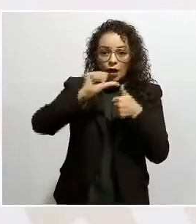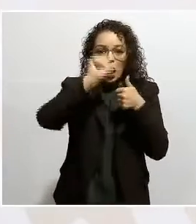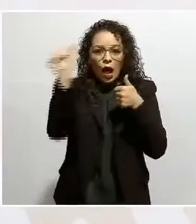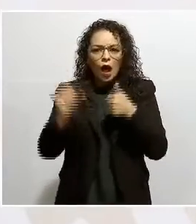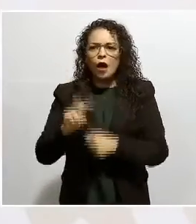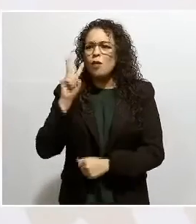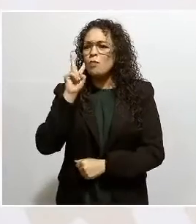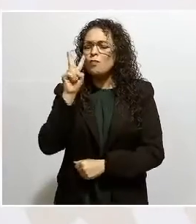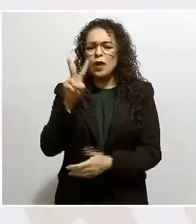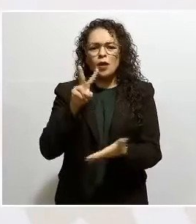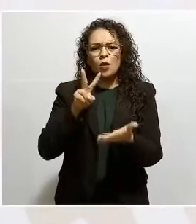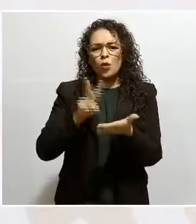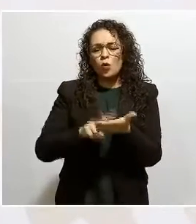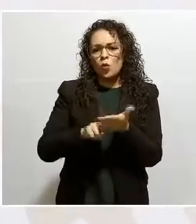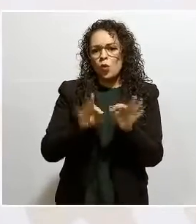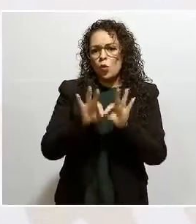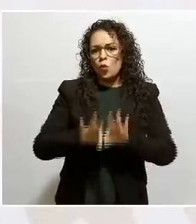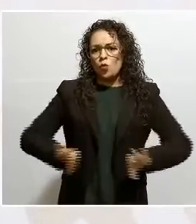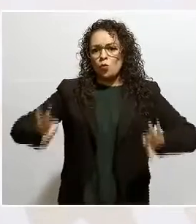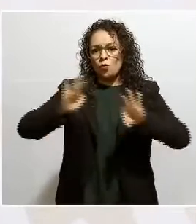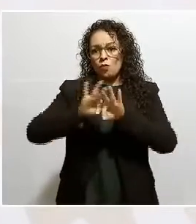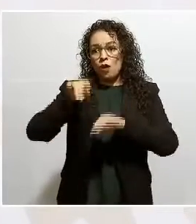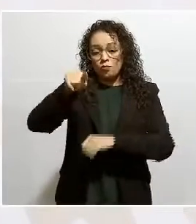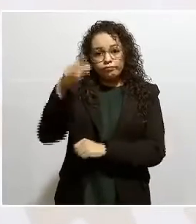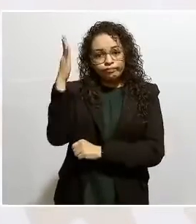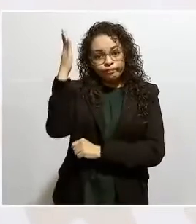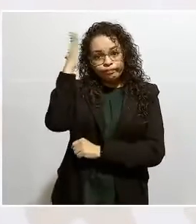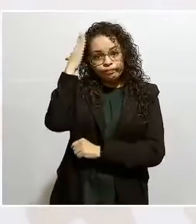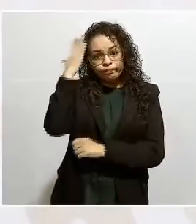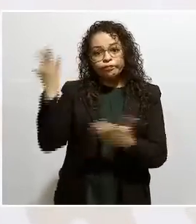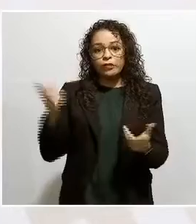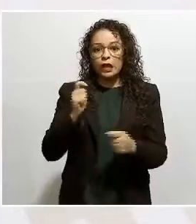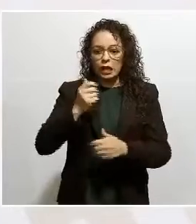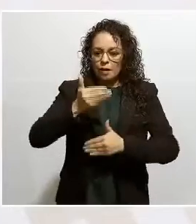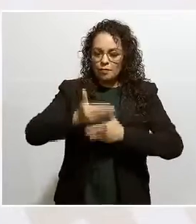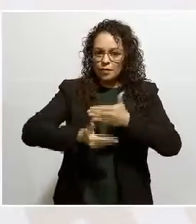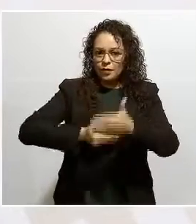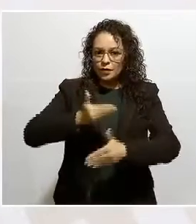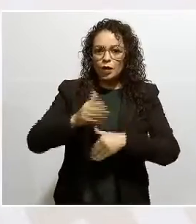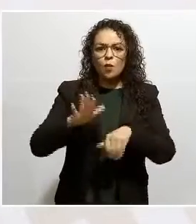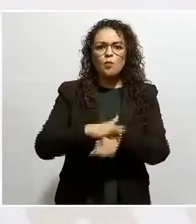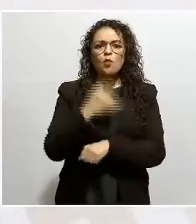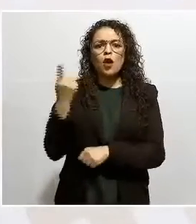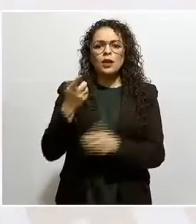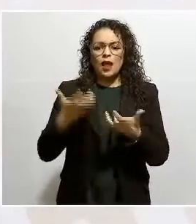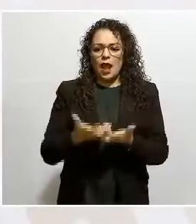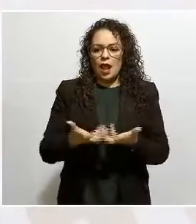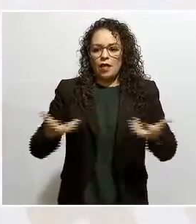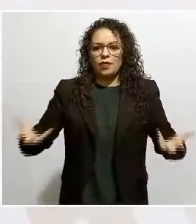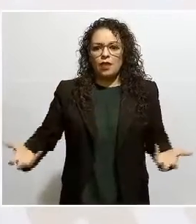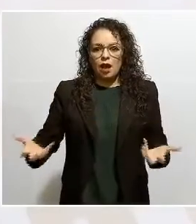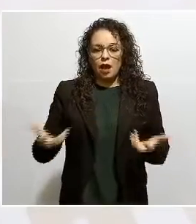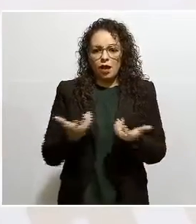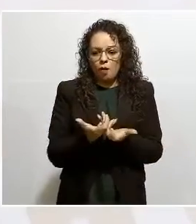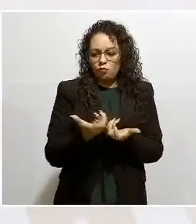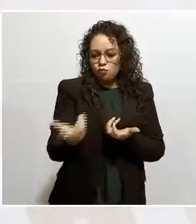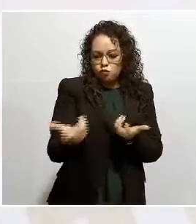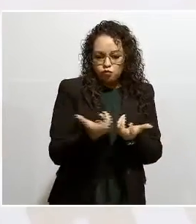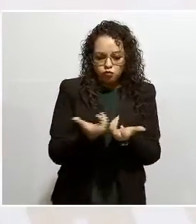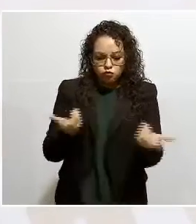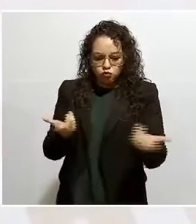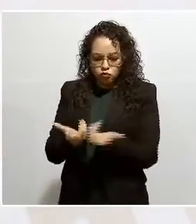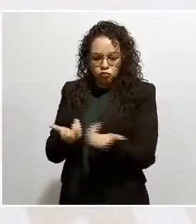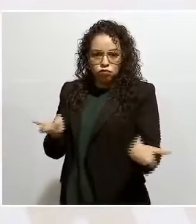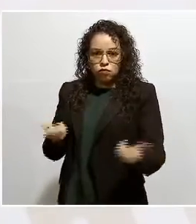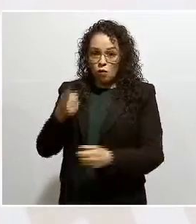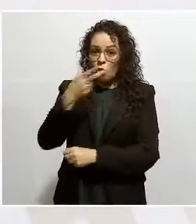una cabeza olmeca que quedó en proceso, porque la piedra se fragmentó. Pellicer se ponía en los pies y en las